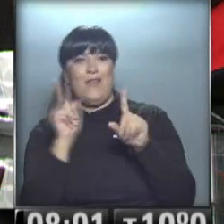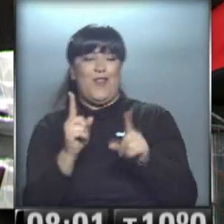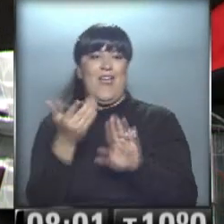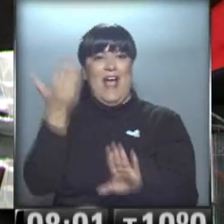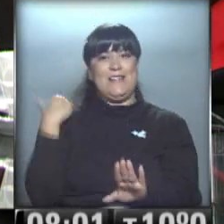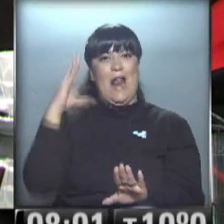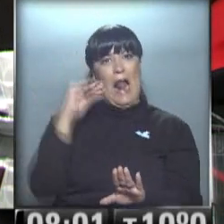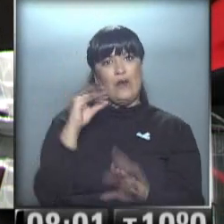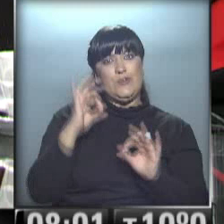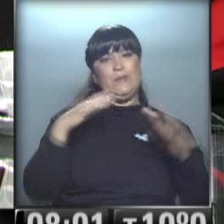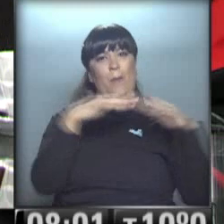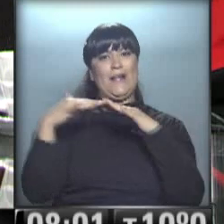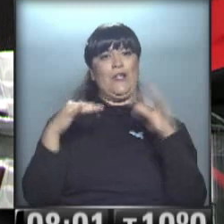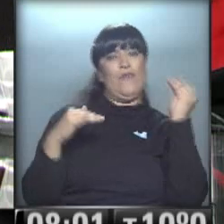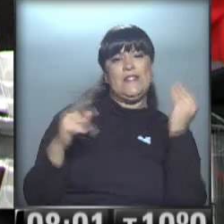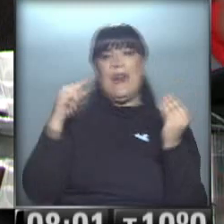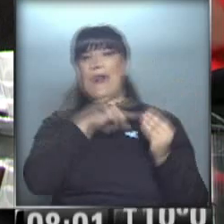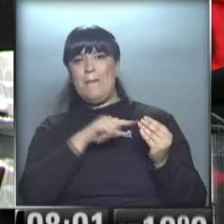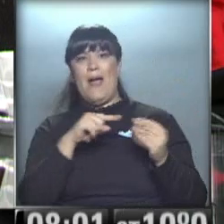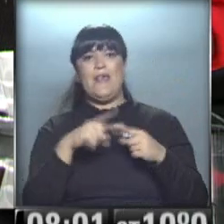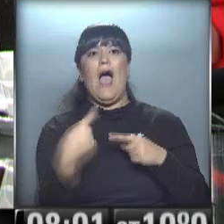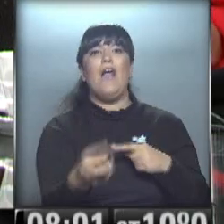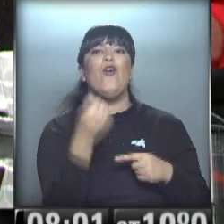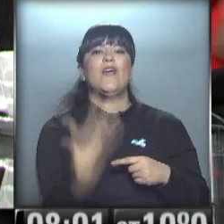desde lo que pasó con Brasil-Alemania y lo que va a suceder hoy